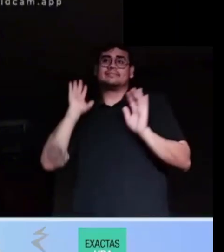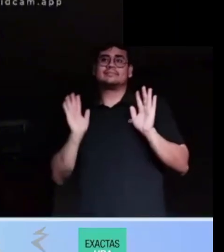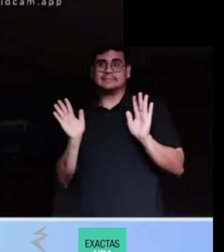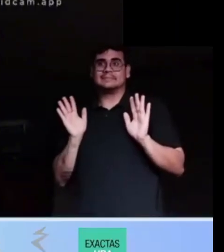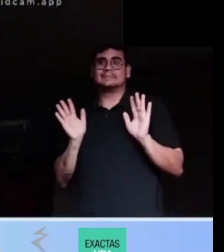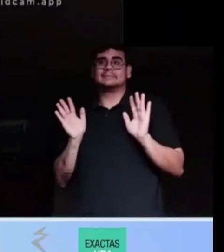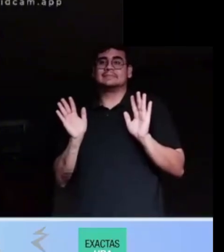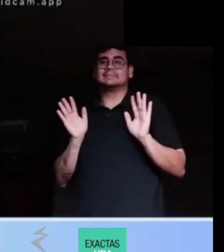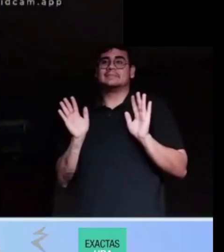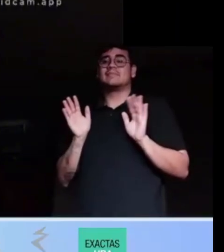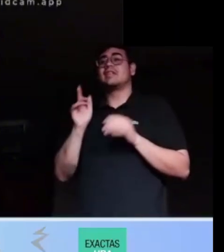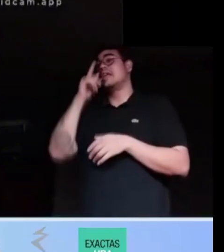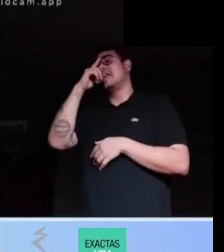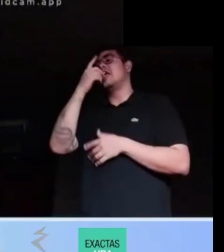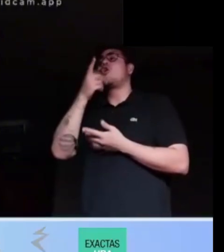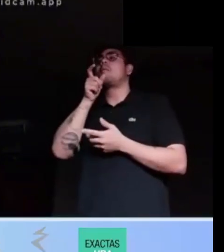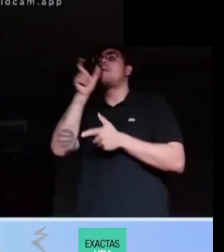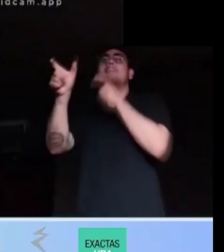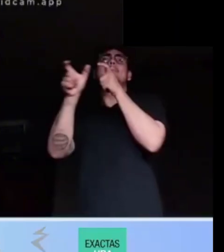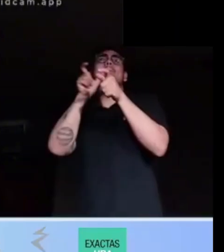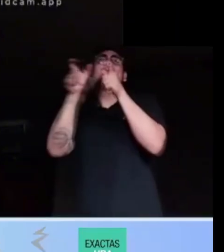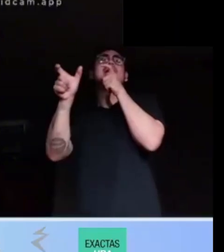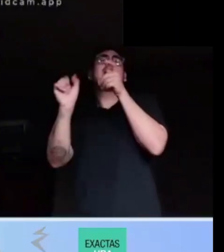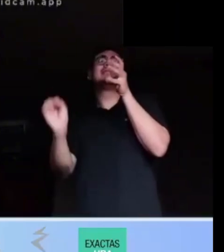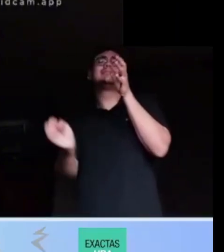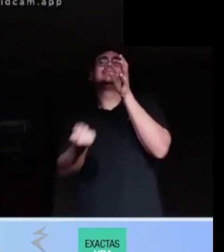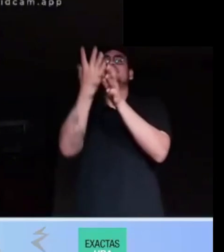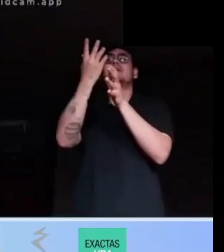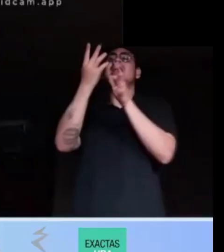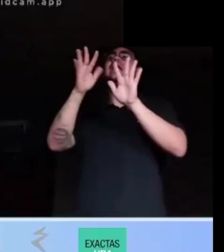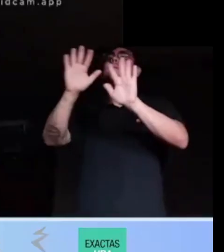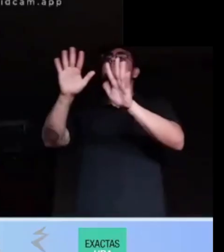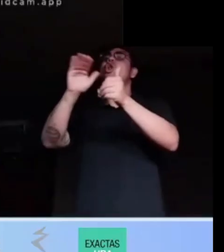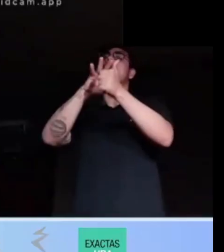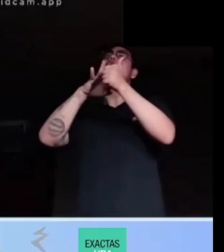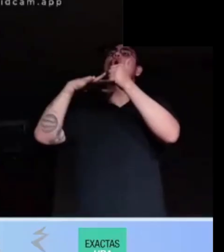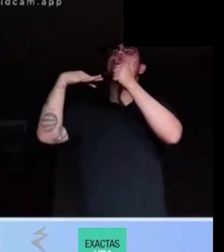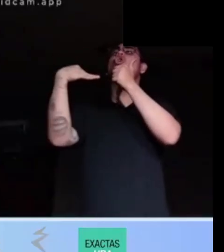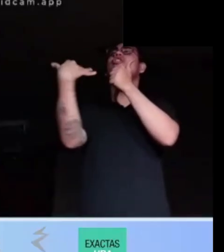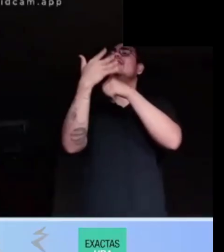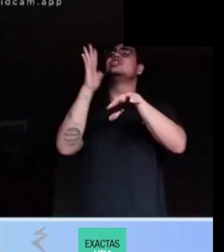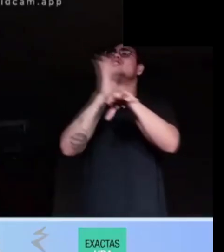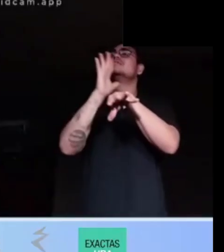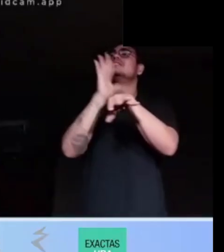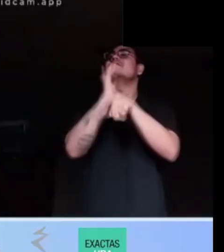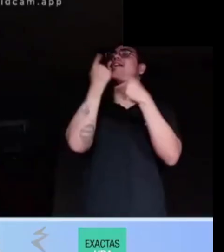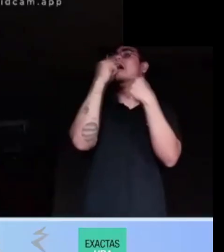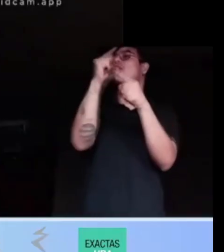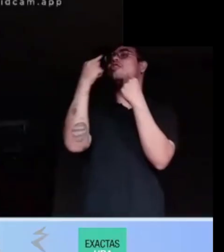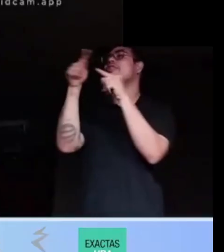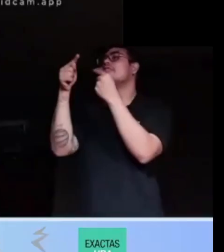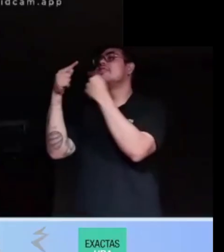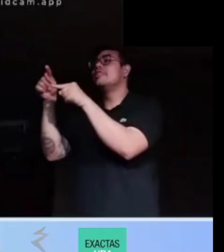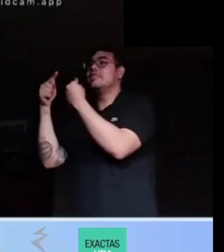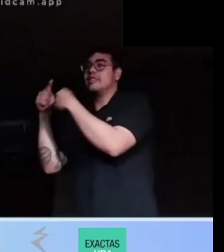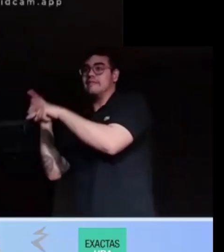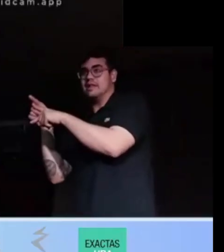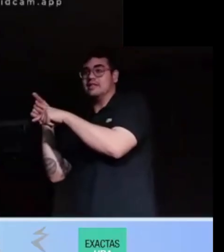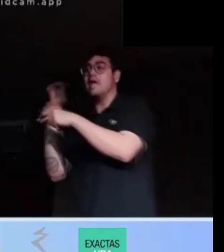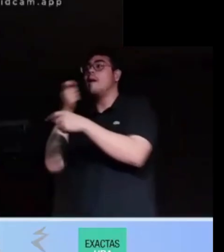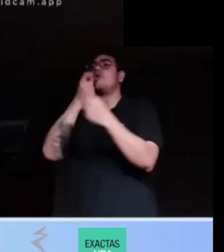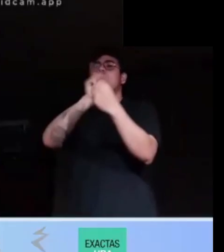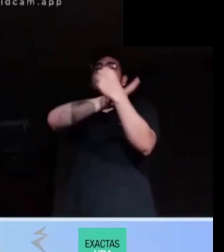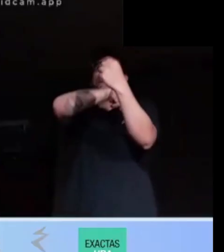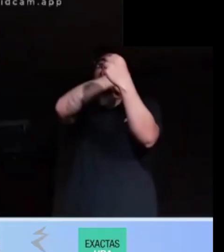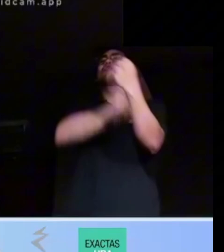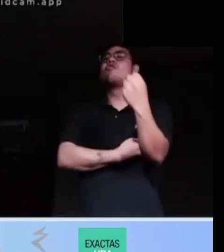eh, común, nada más que es la fuerza en el contexto tiene otro significado. Igual a la fuerza de todos